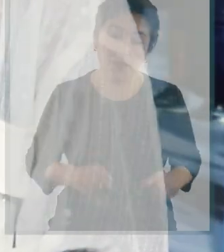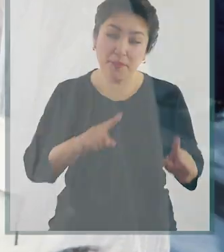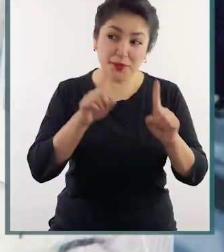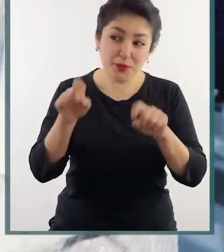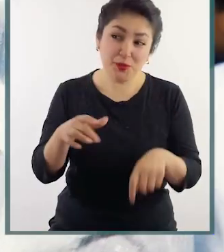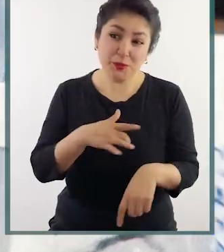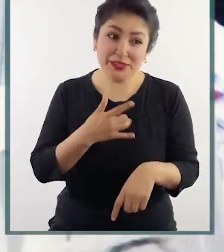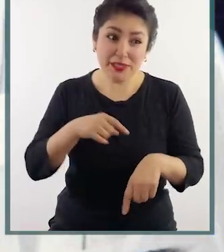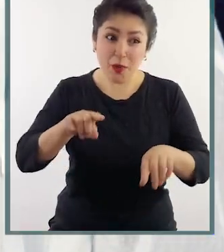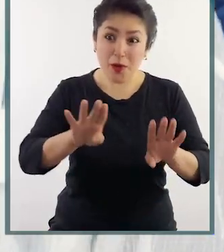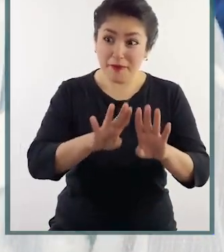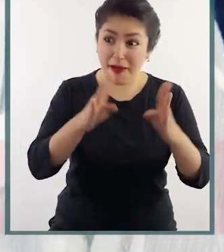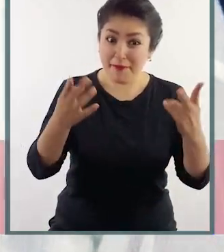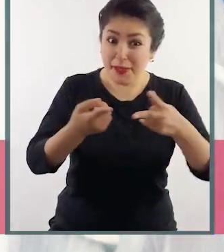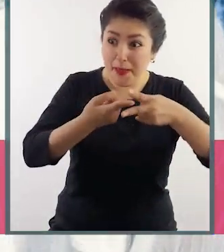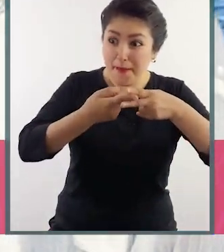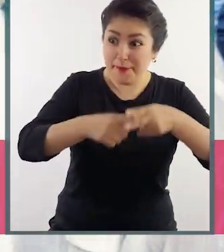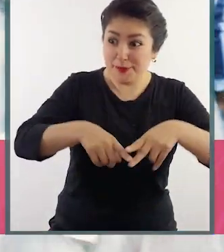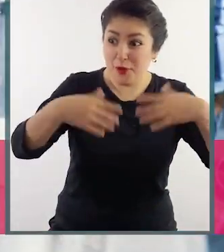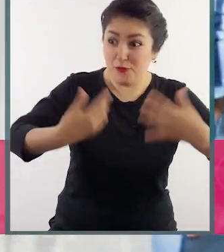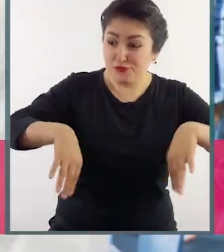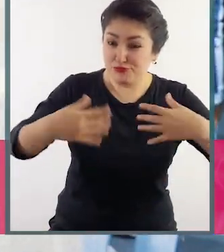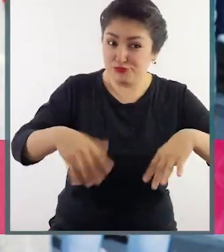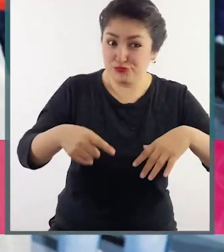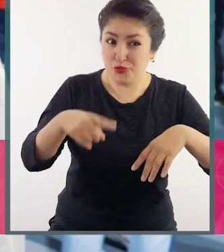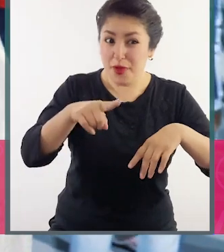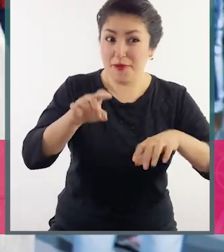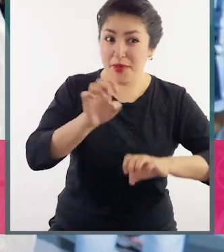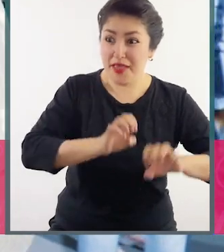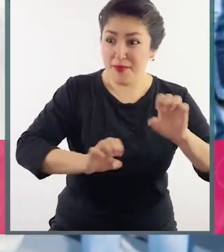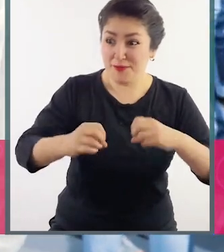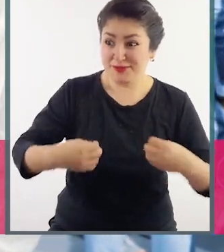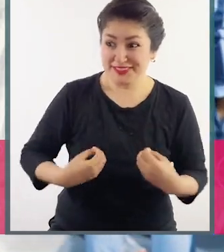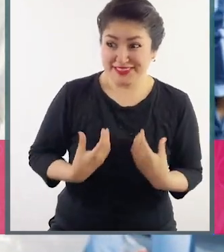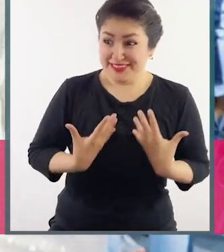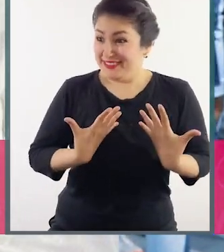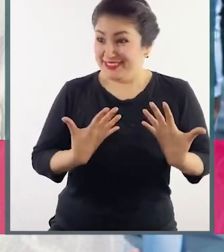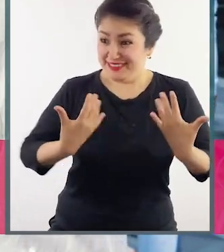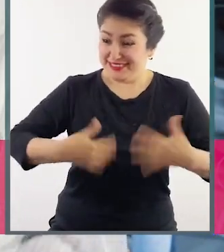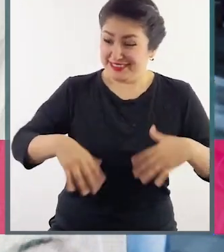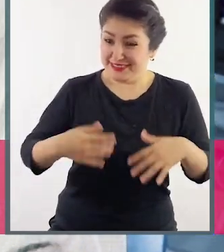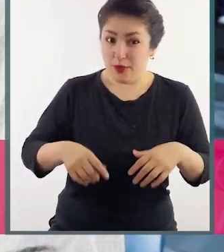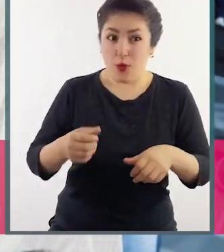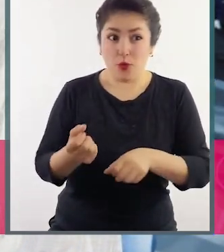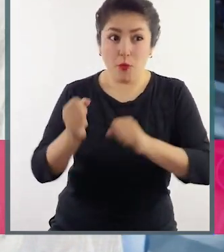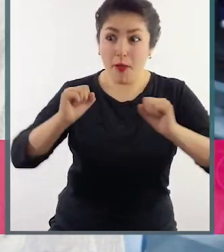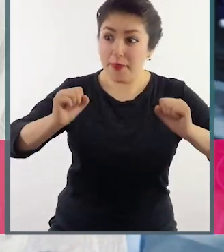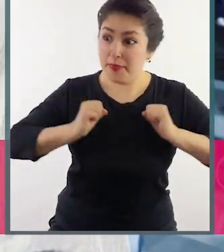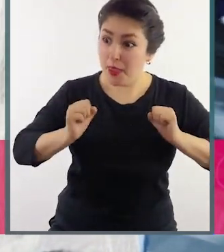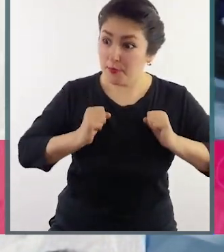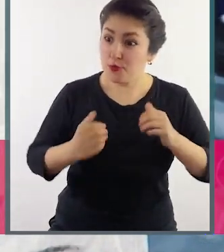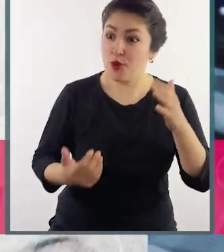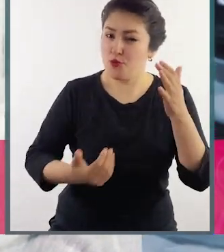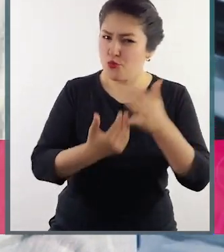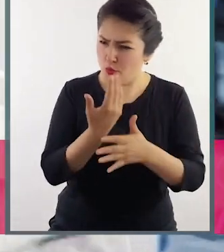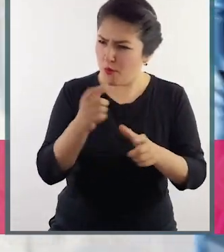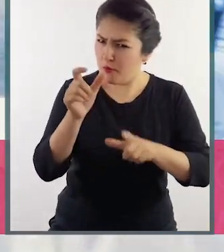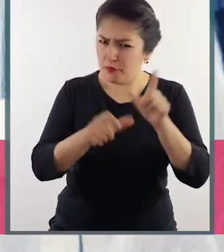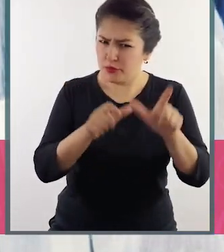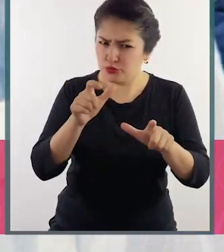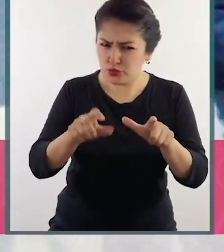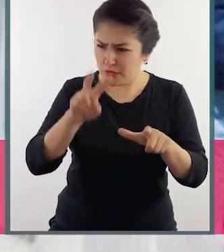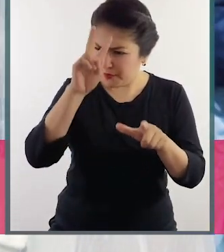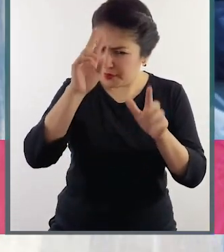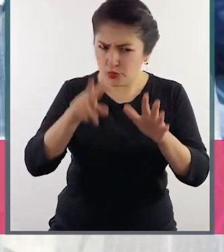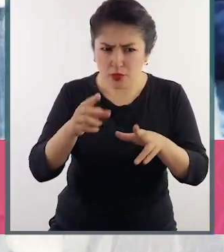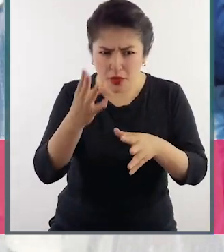Se siente, ya estamos en la inauguración con todos los ánimos muy puestos con este deporte nuevo para muchos